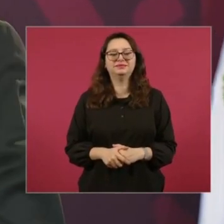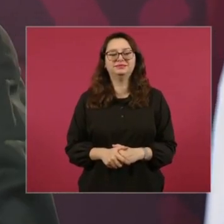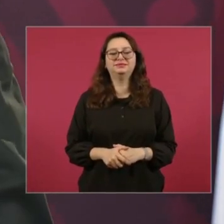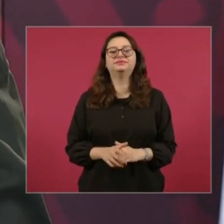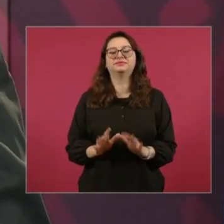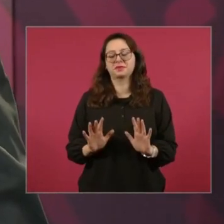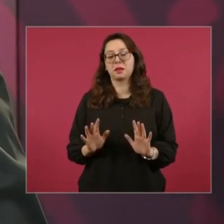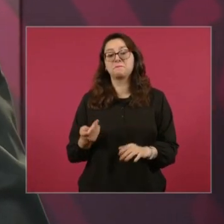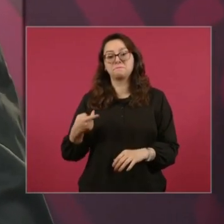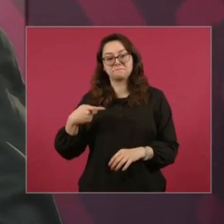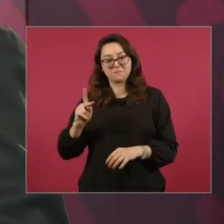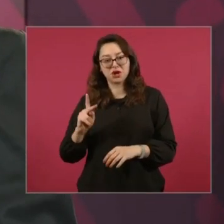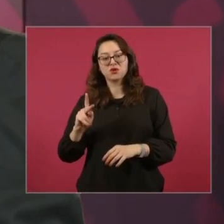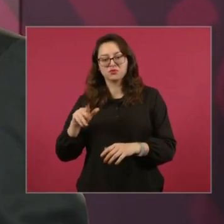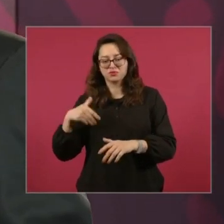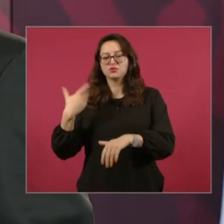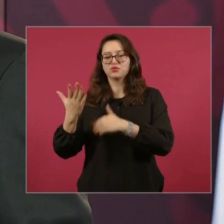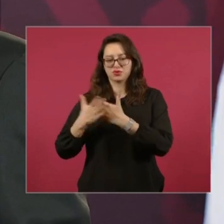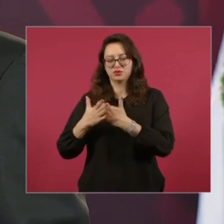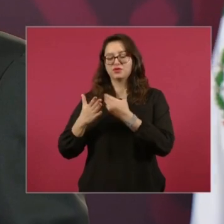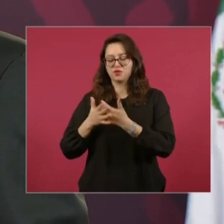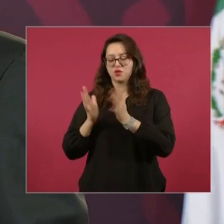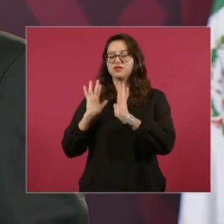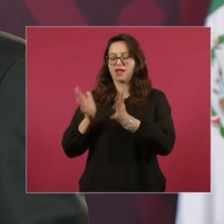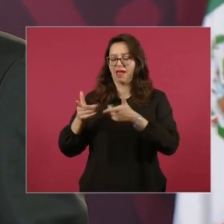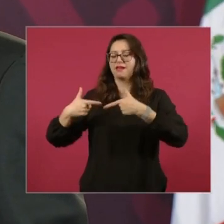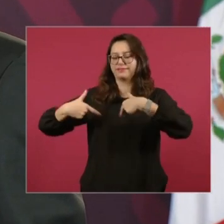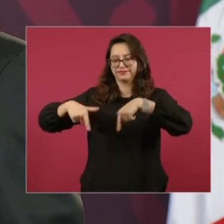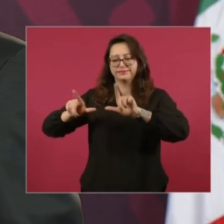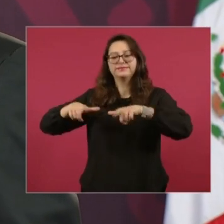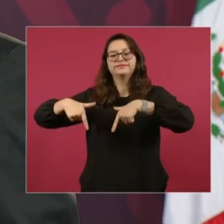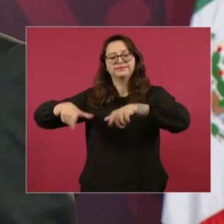ya voy a estar en TikTok.